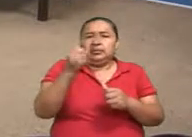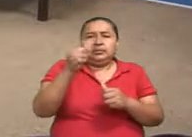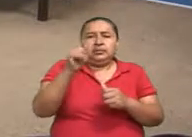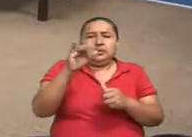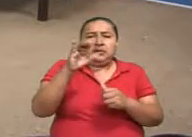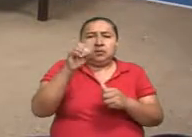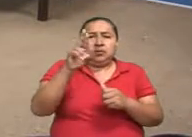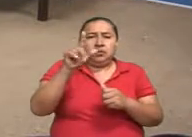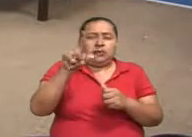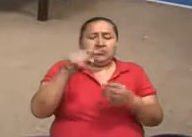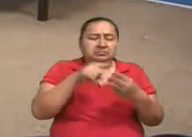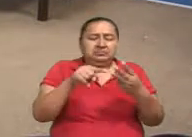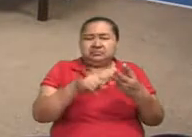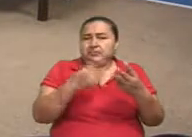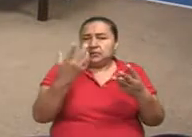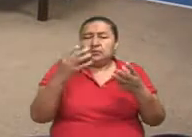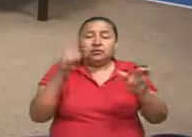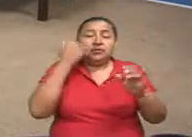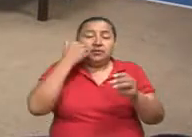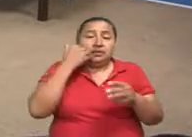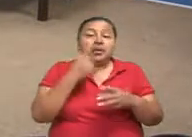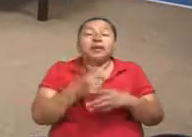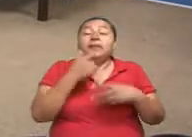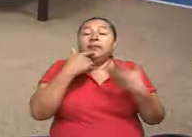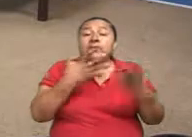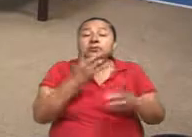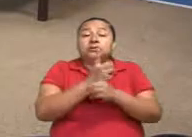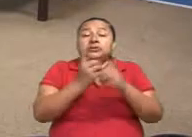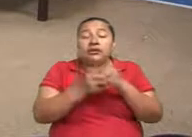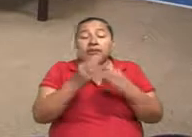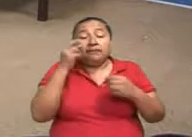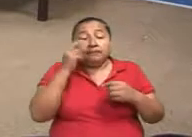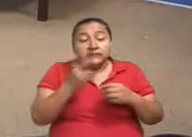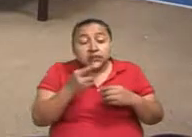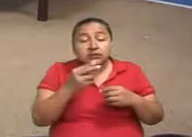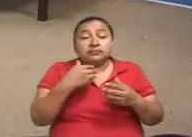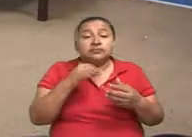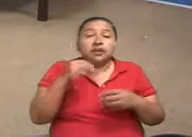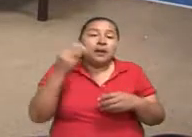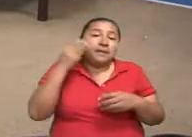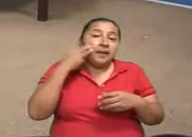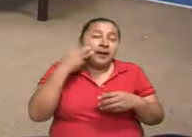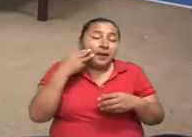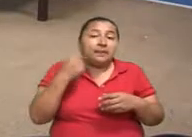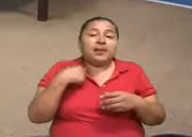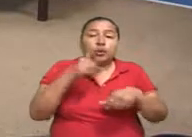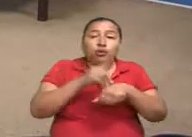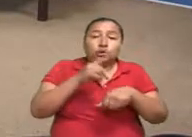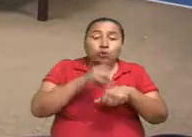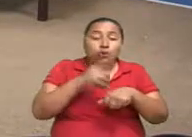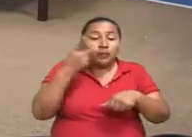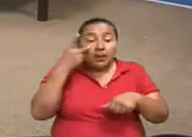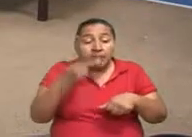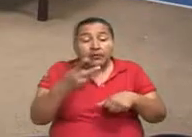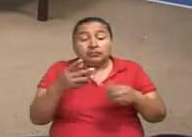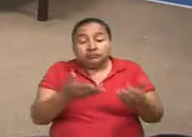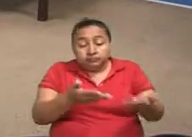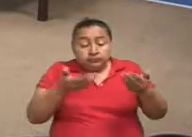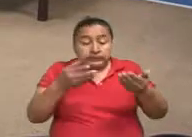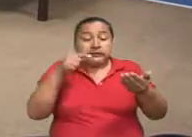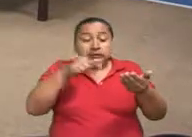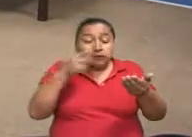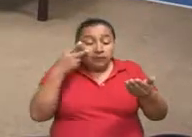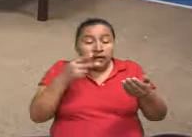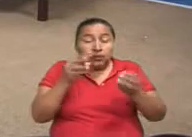que pueden existir. Por eso es que tienen que chequearse o la madre o el médico que recibe este bebé en el momento